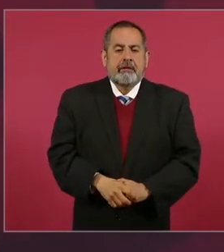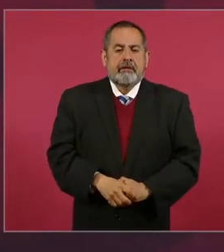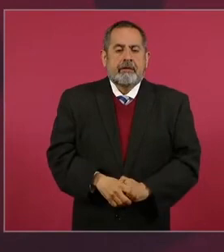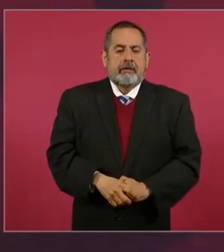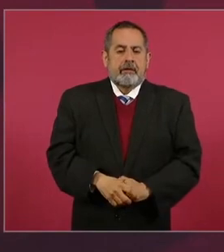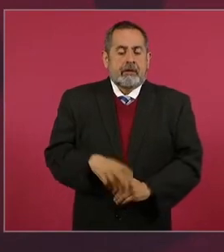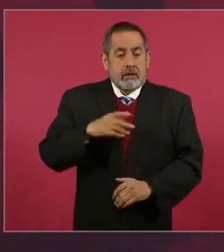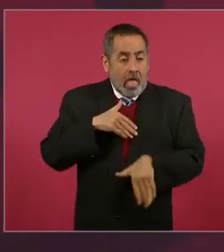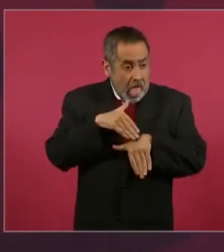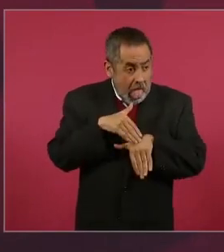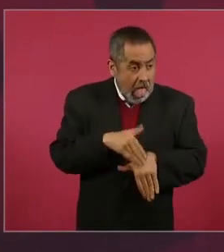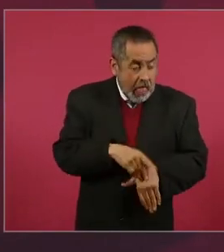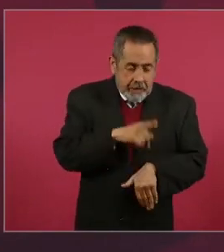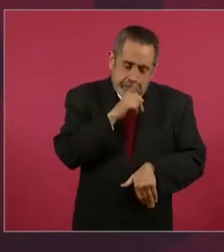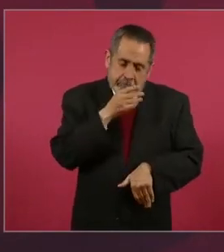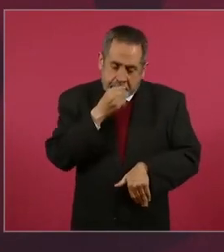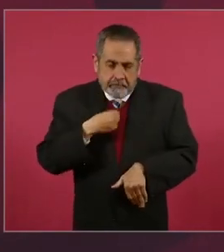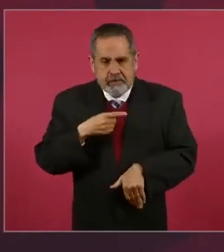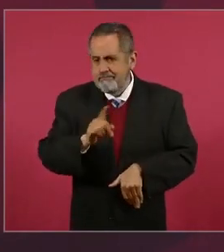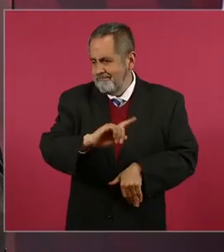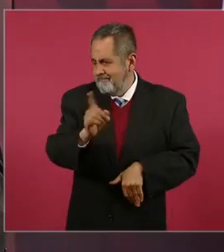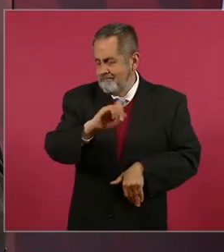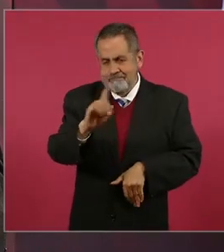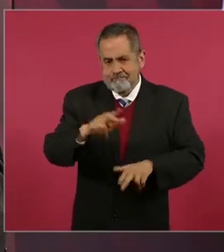Y no soy rehén de nadie.